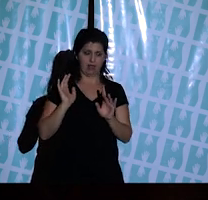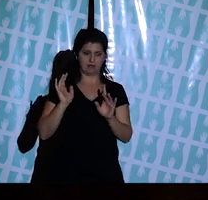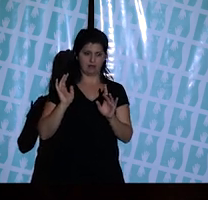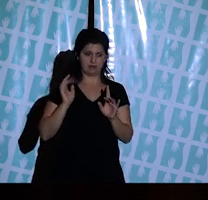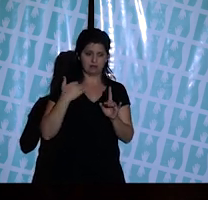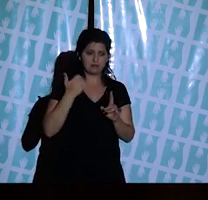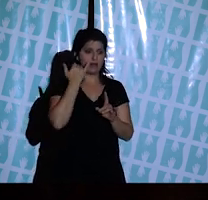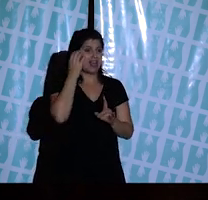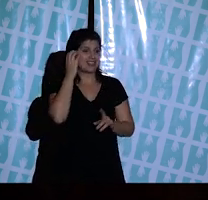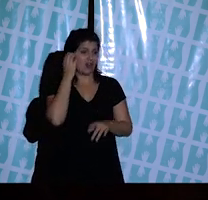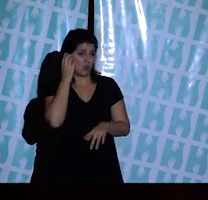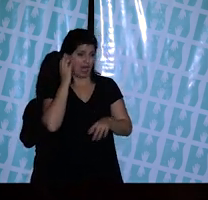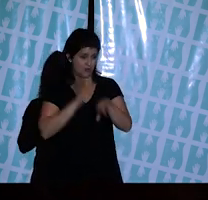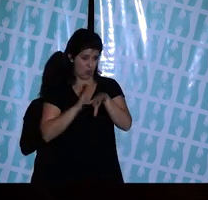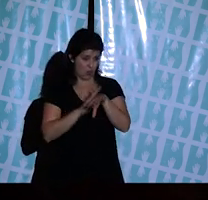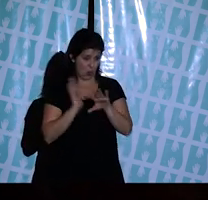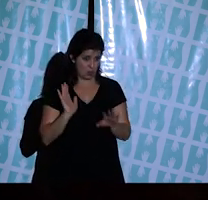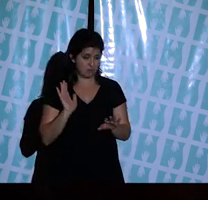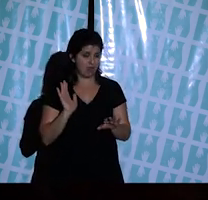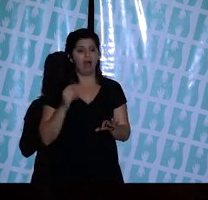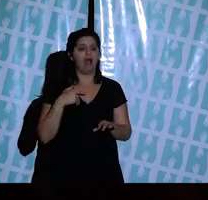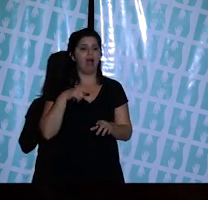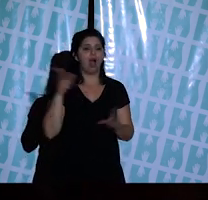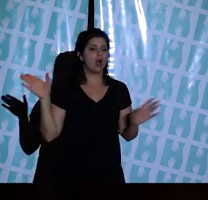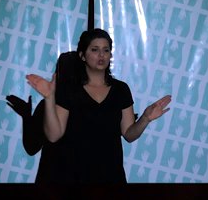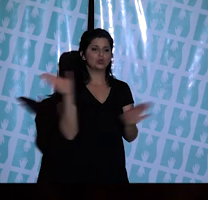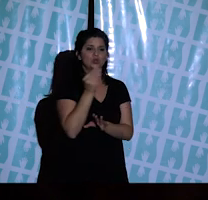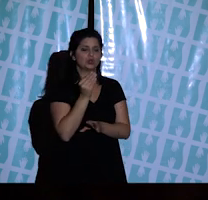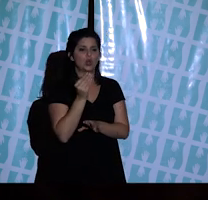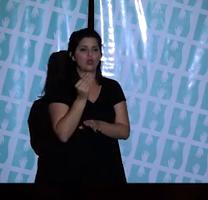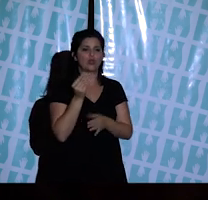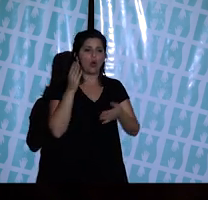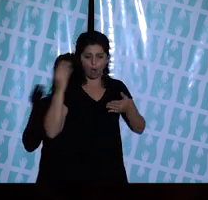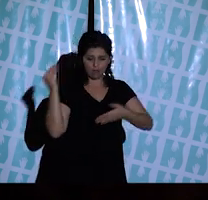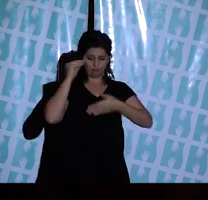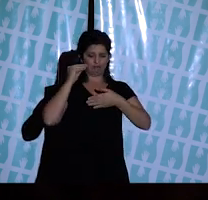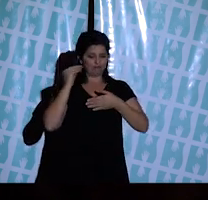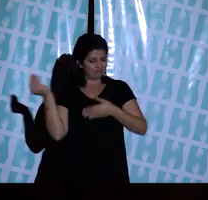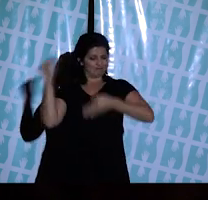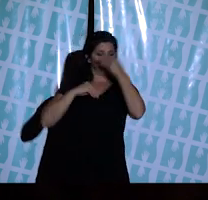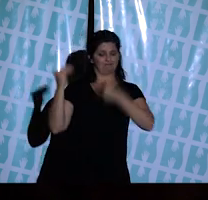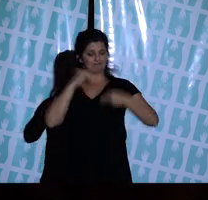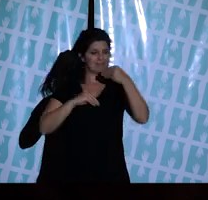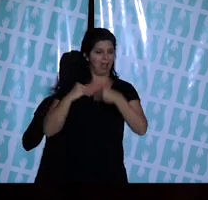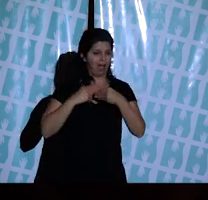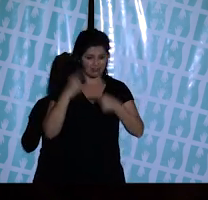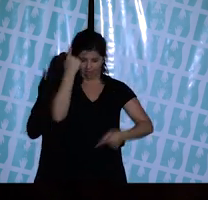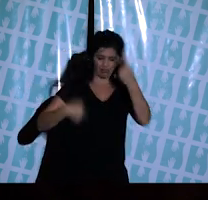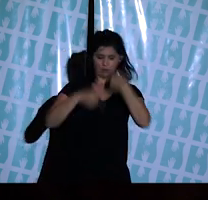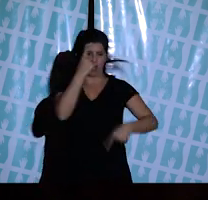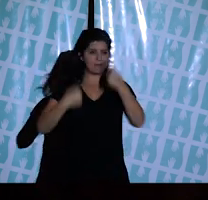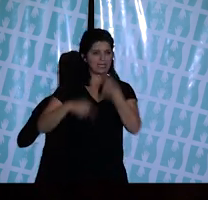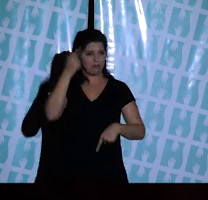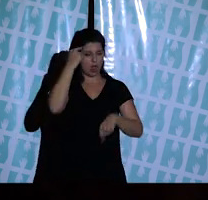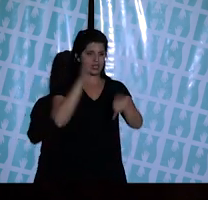por arriba. Todo actúa sobre el sistema dopaminérgico mesolímbico cerebral. Como les dije, empieza en